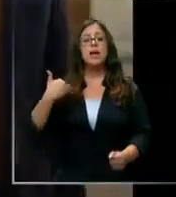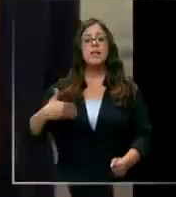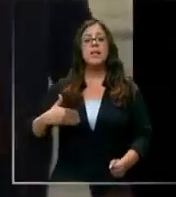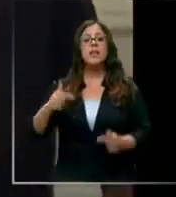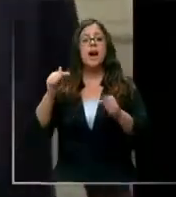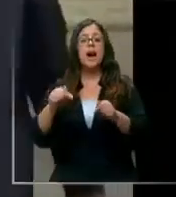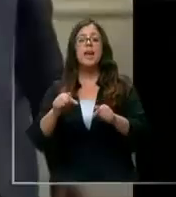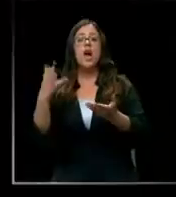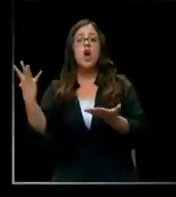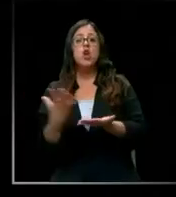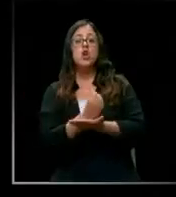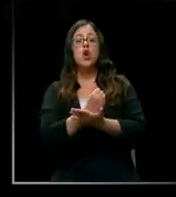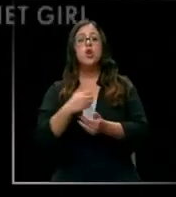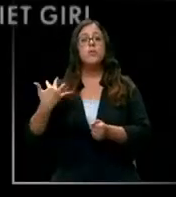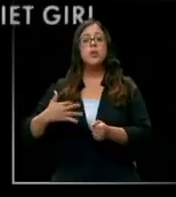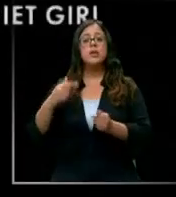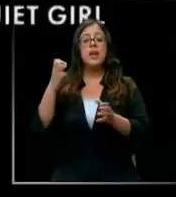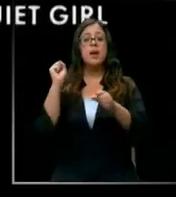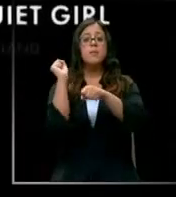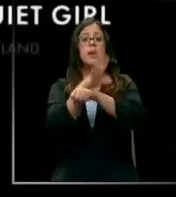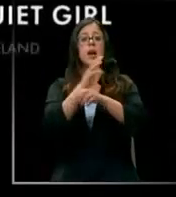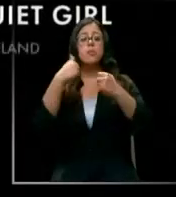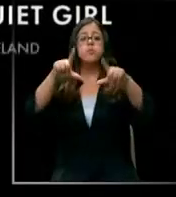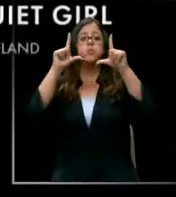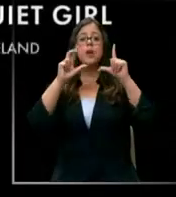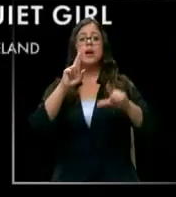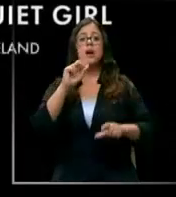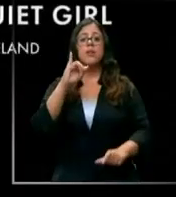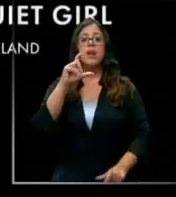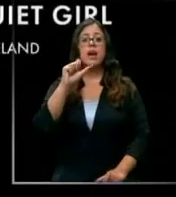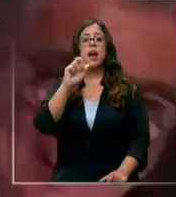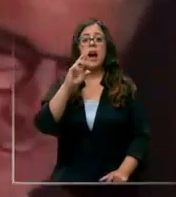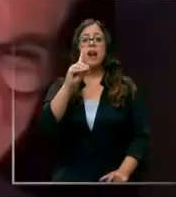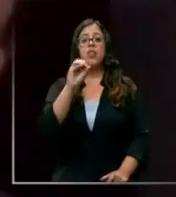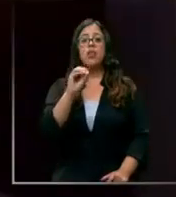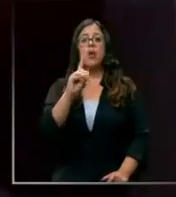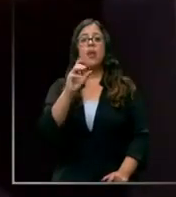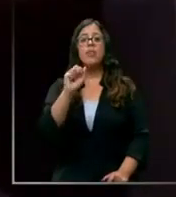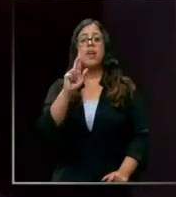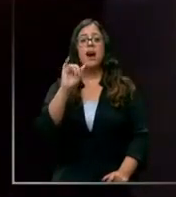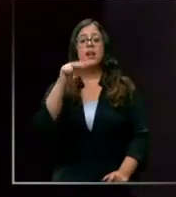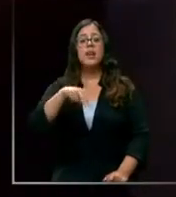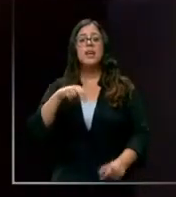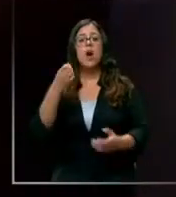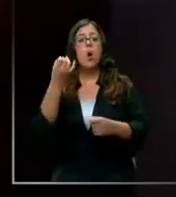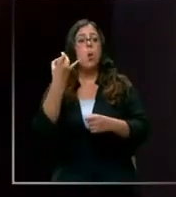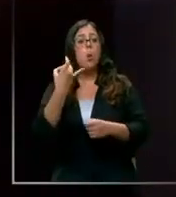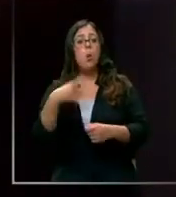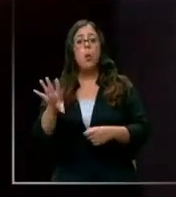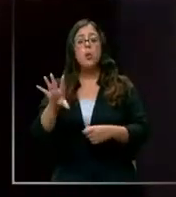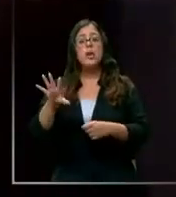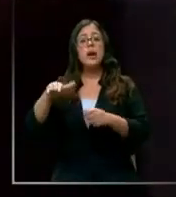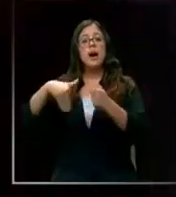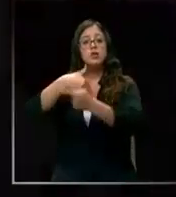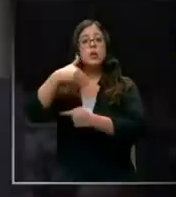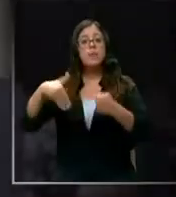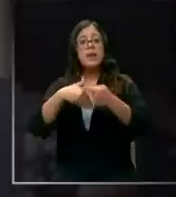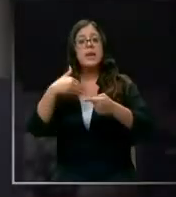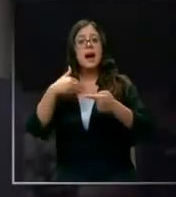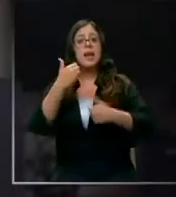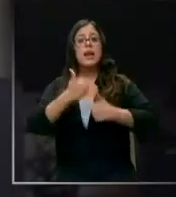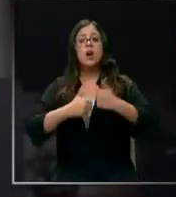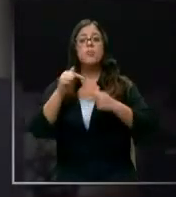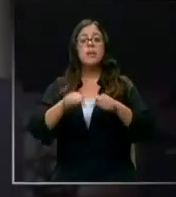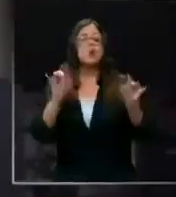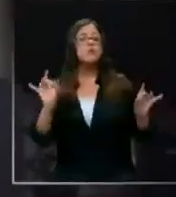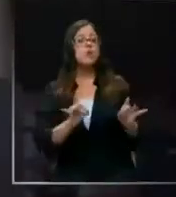Logro no menor teniendo en cuenta que la película protagonizada por Ricardo Darín es la única obra sudamericana que compite en esta categoría. Posibilidad